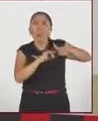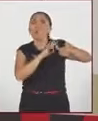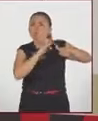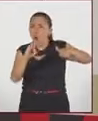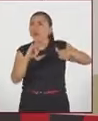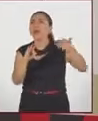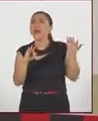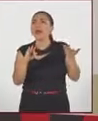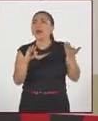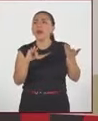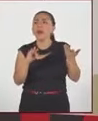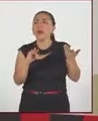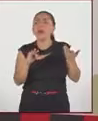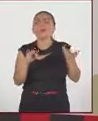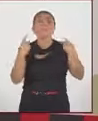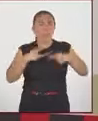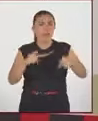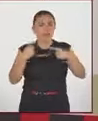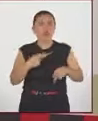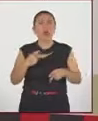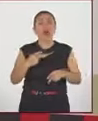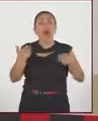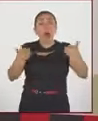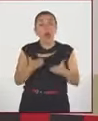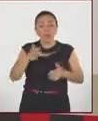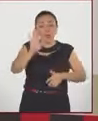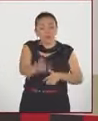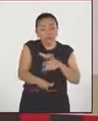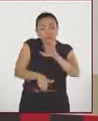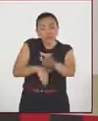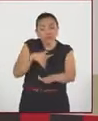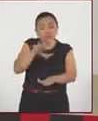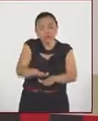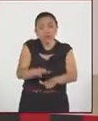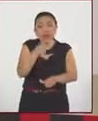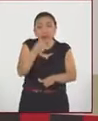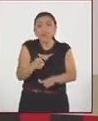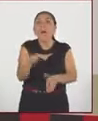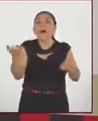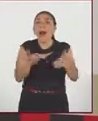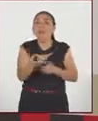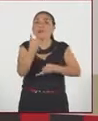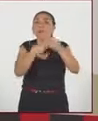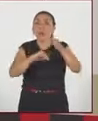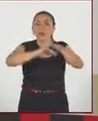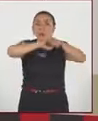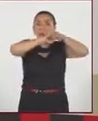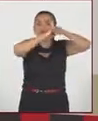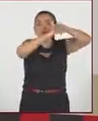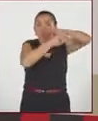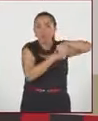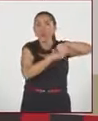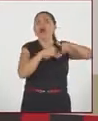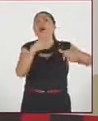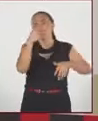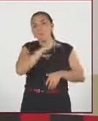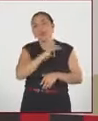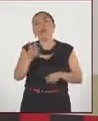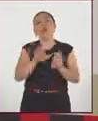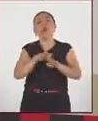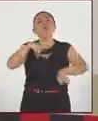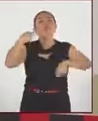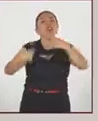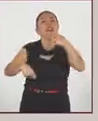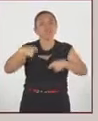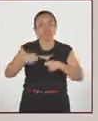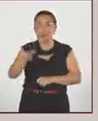decir, cuando el paciente va a dar el paso, es que se forma el arco. Entonces, eso es lo que lo hace flexible. Aquí vemos